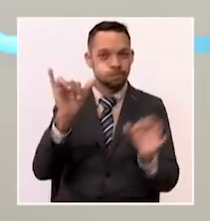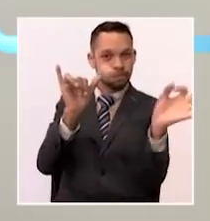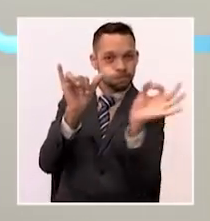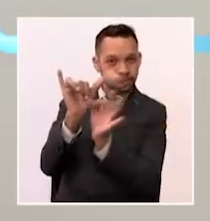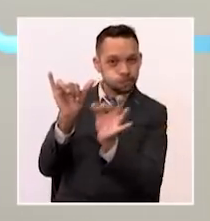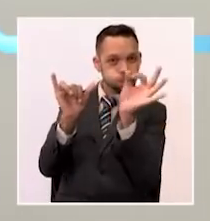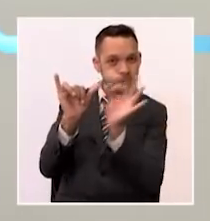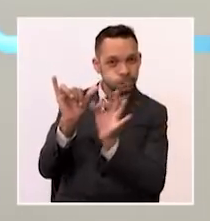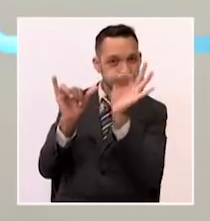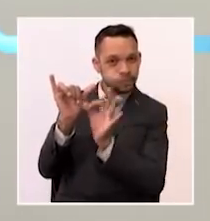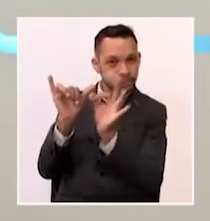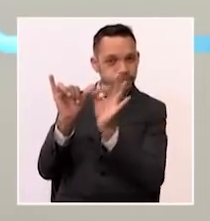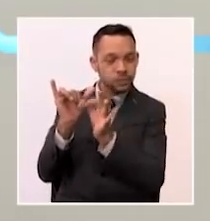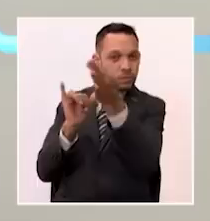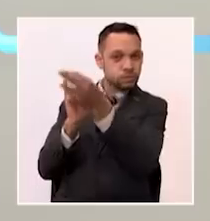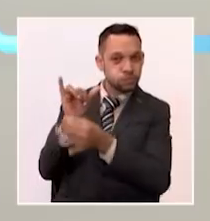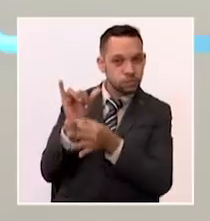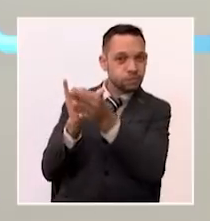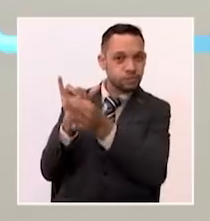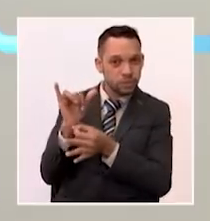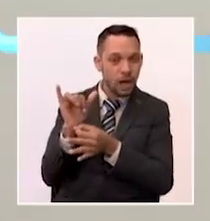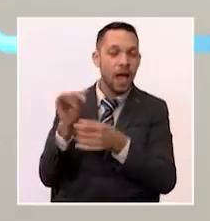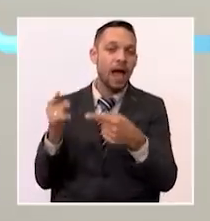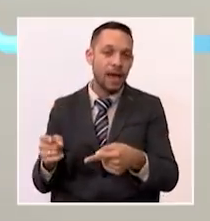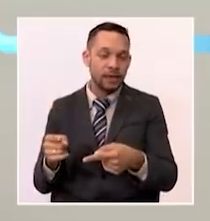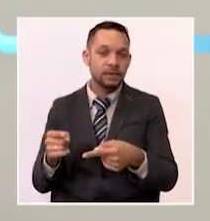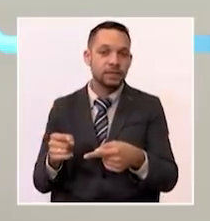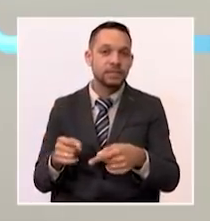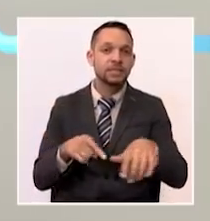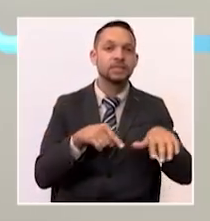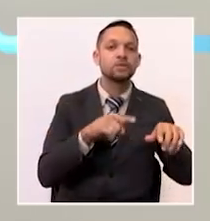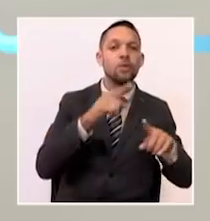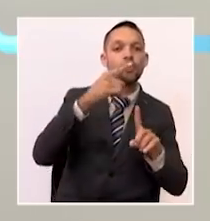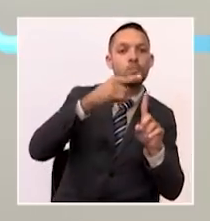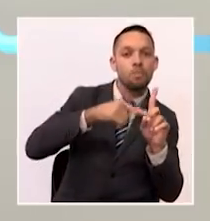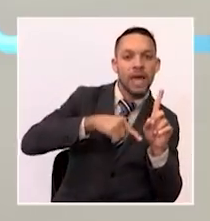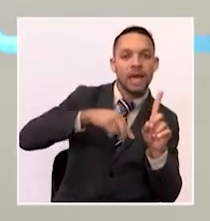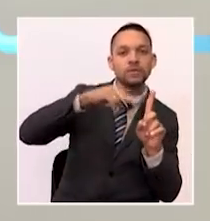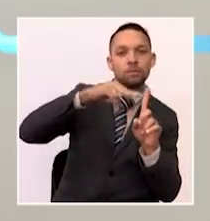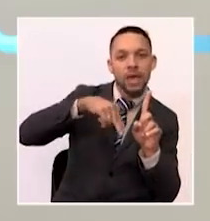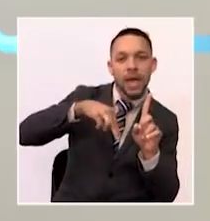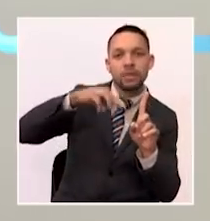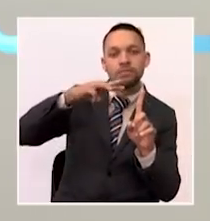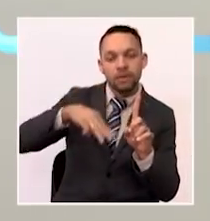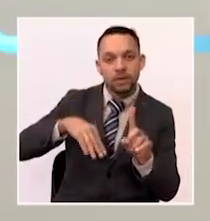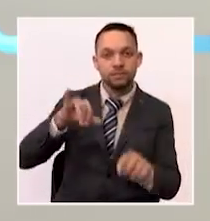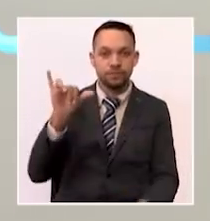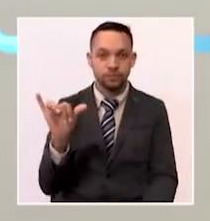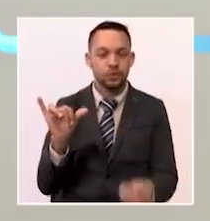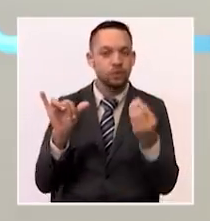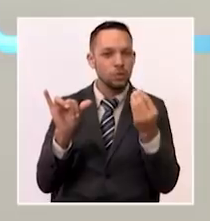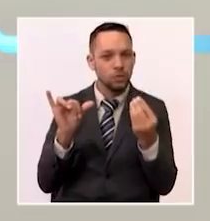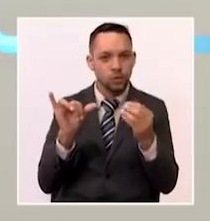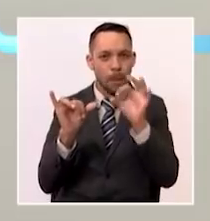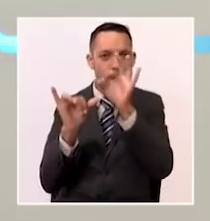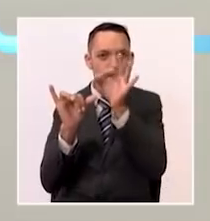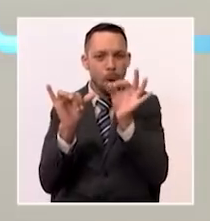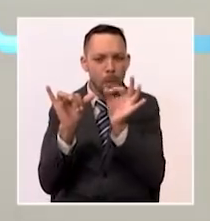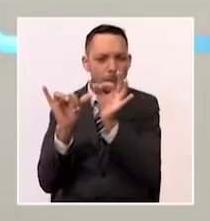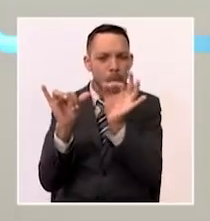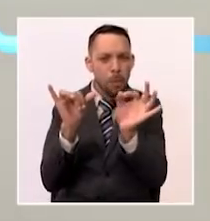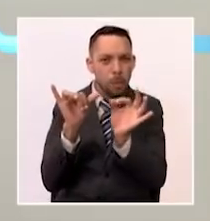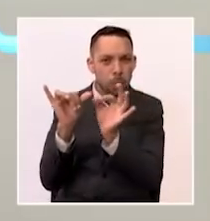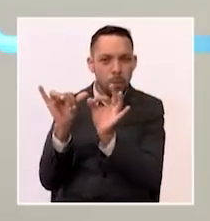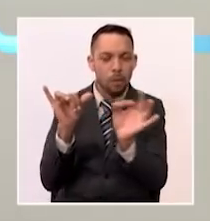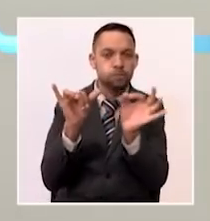edad fértil, durante el mes pasa por muchos ciclos. Uno de esos ciclos es el periodo de ovulación y otro de esos ciclos es el momento de la